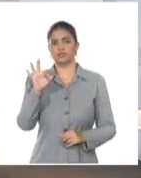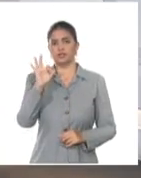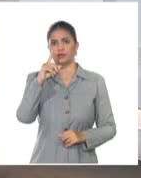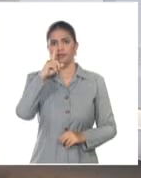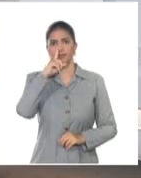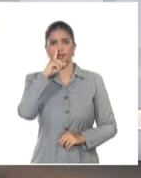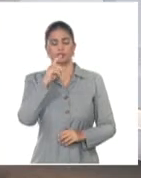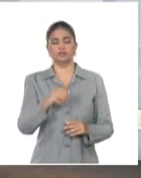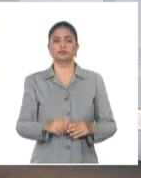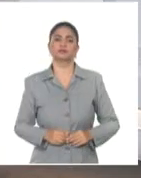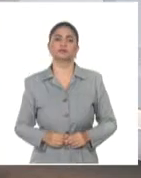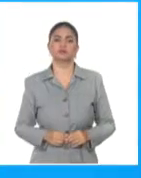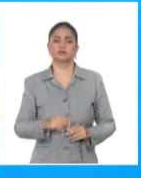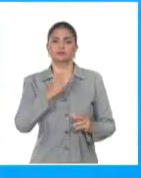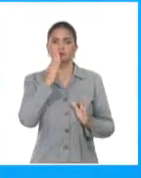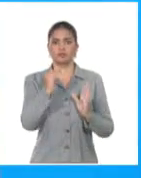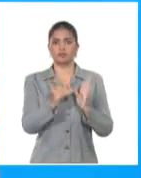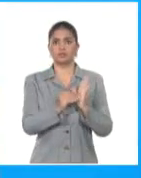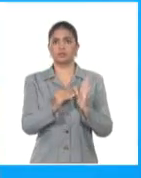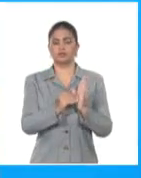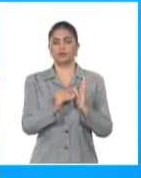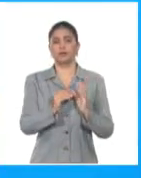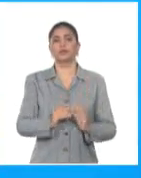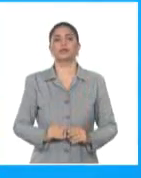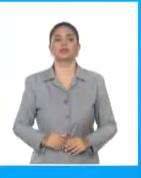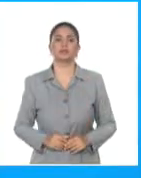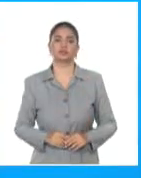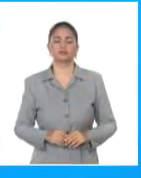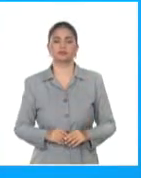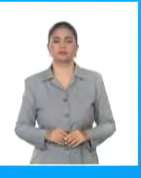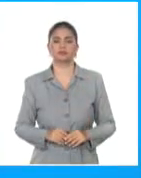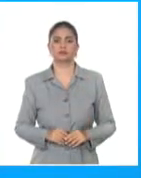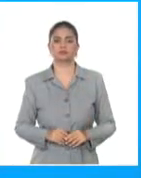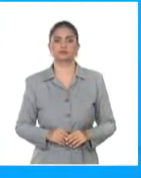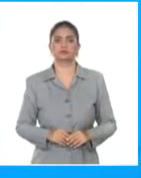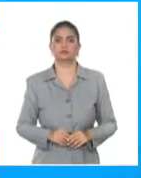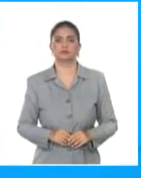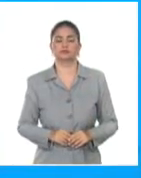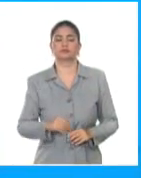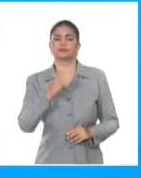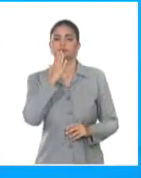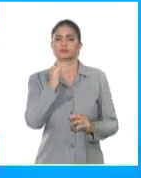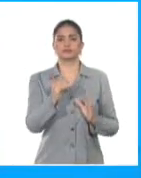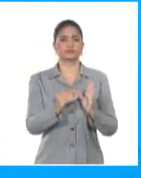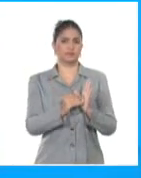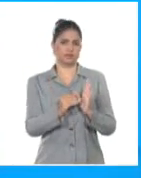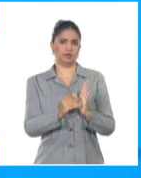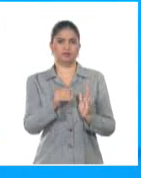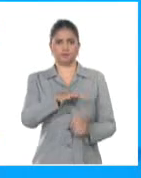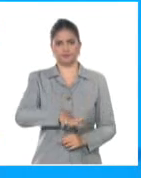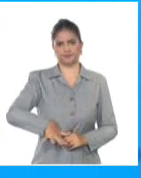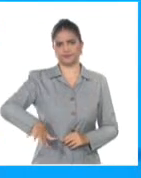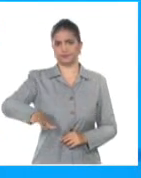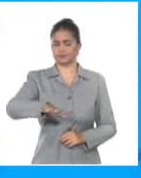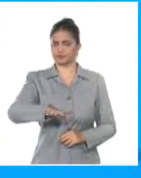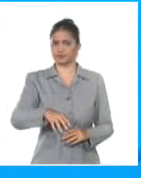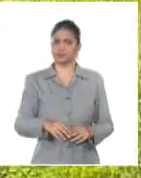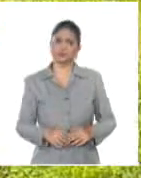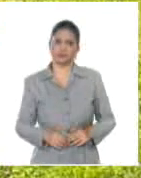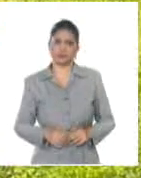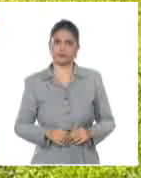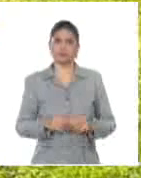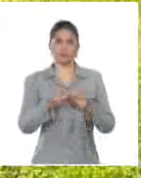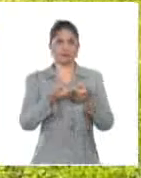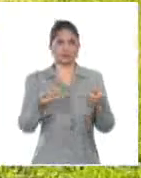buenas tardes para ti, Dairon. Sí, gracias, Miguel. Buenas tardes. El saludo para toda la teleaudiencia del país. En el Augusto